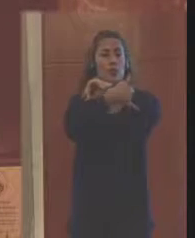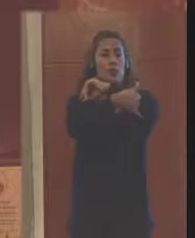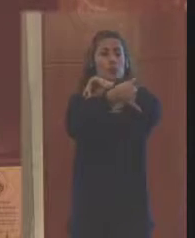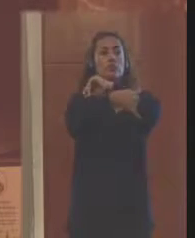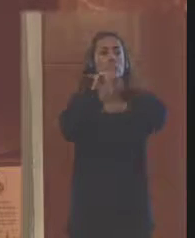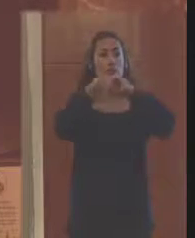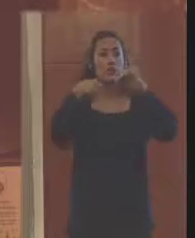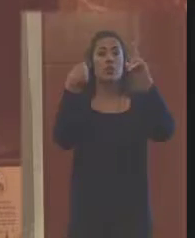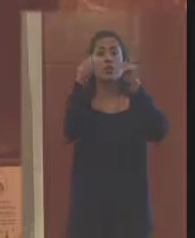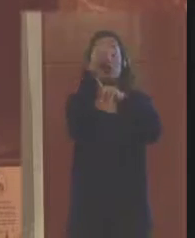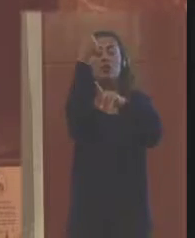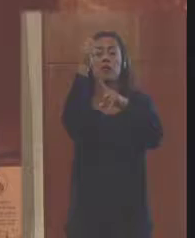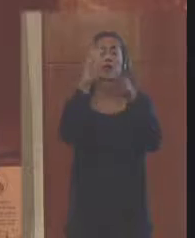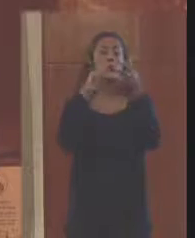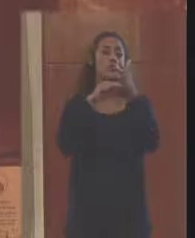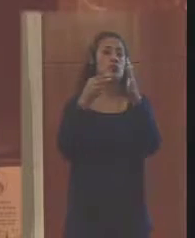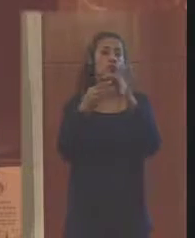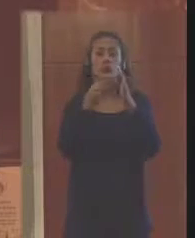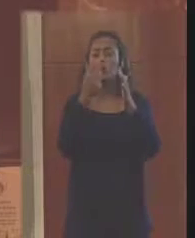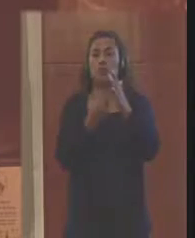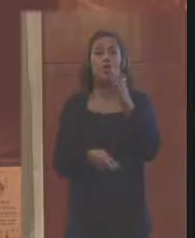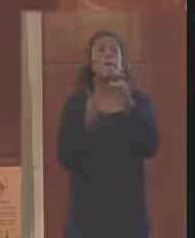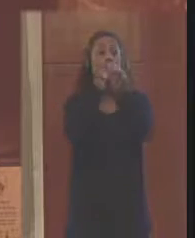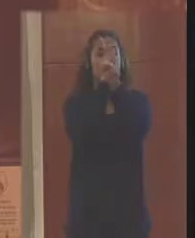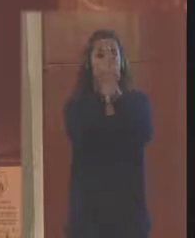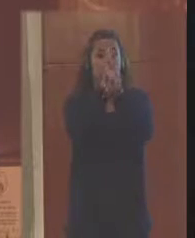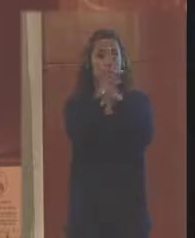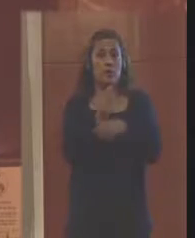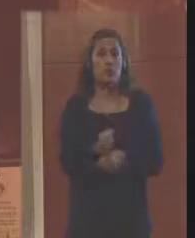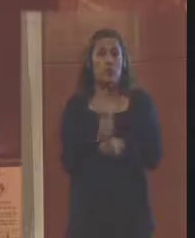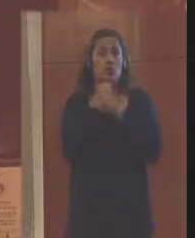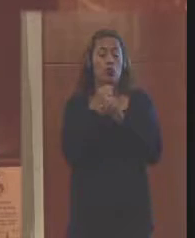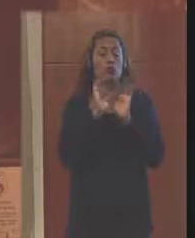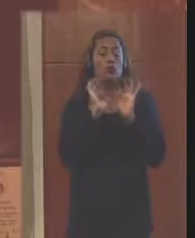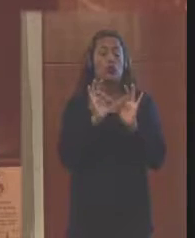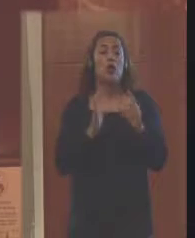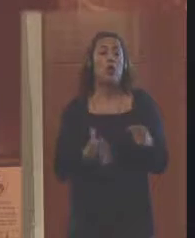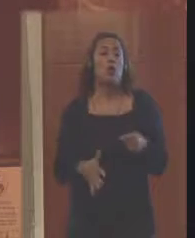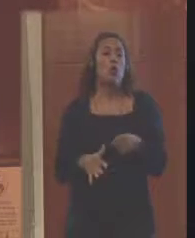el impacto inmediato en los países protegidos por completo